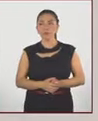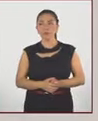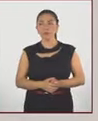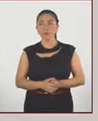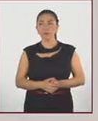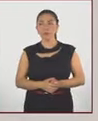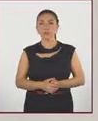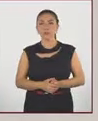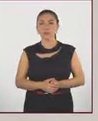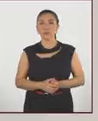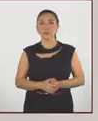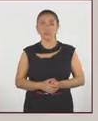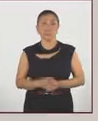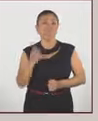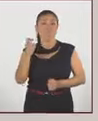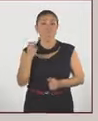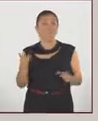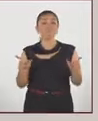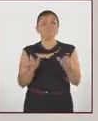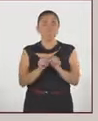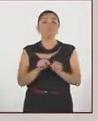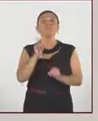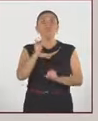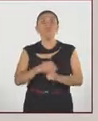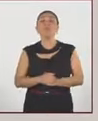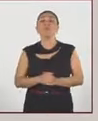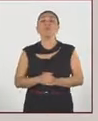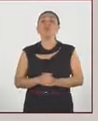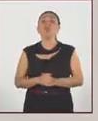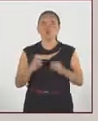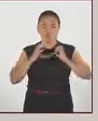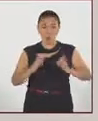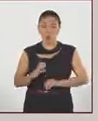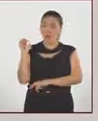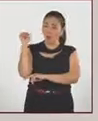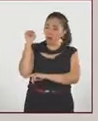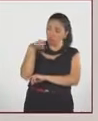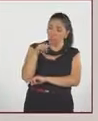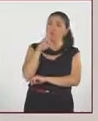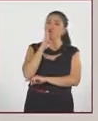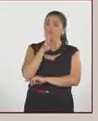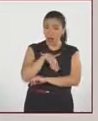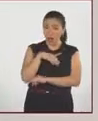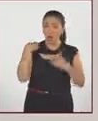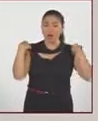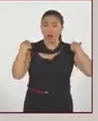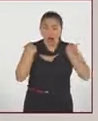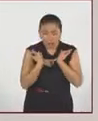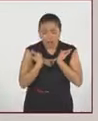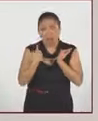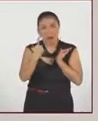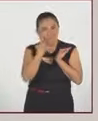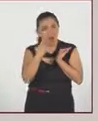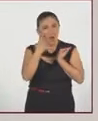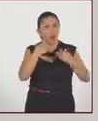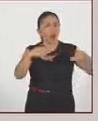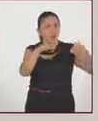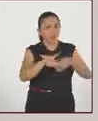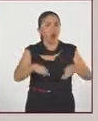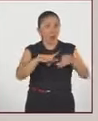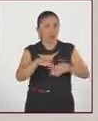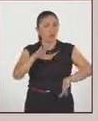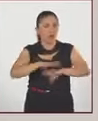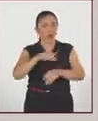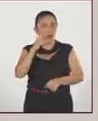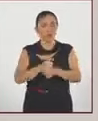Bueno, en resumen, las malas posturas, yo creo que la postura encorvada es de las más frecuentes, la